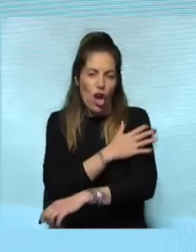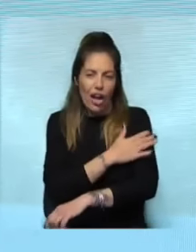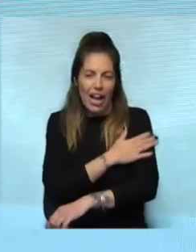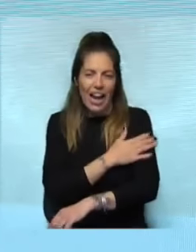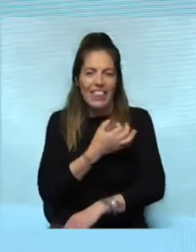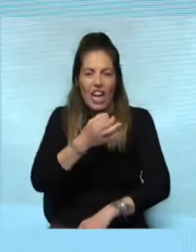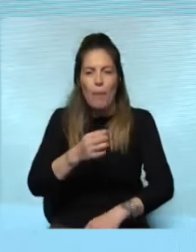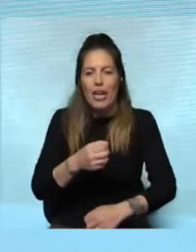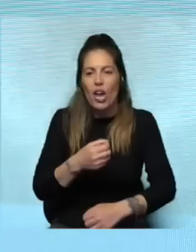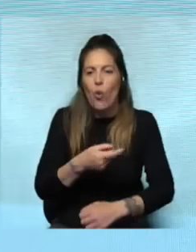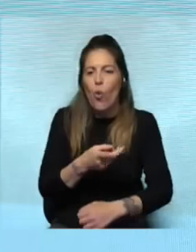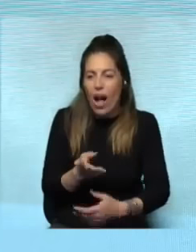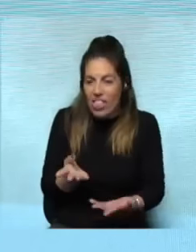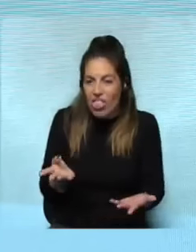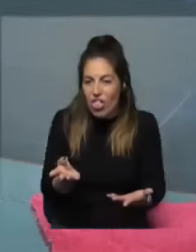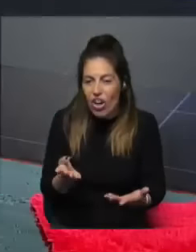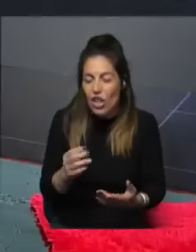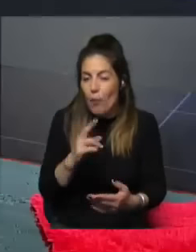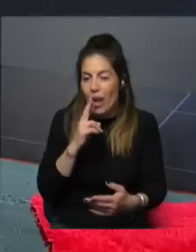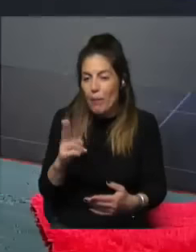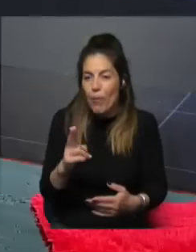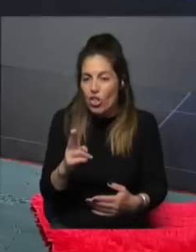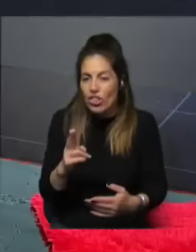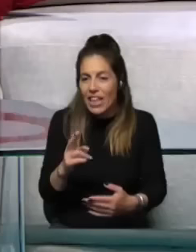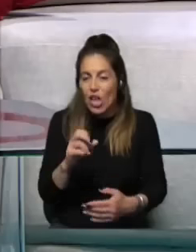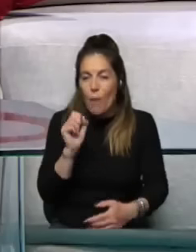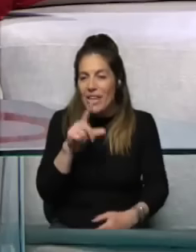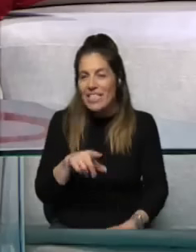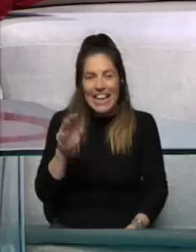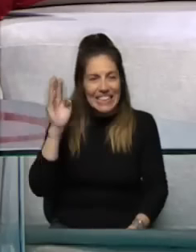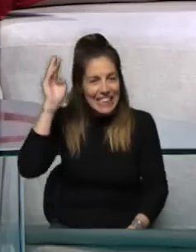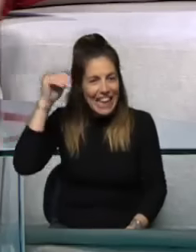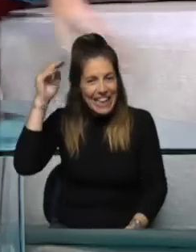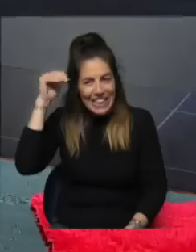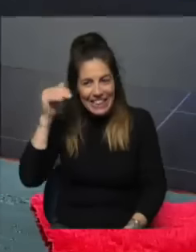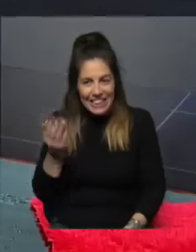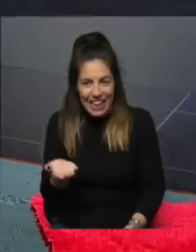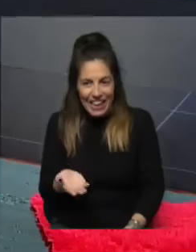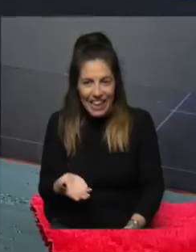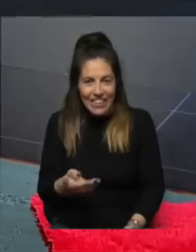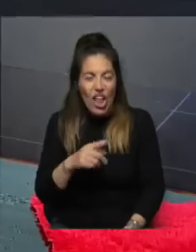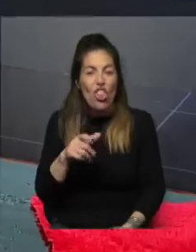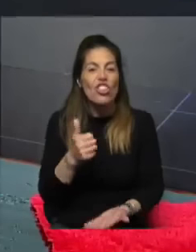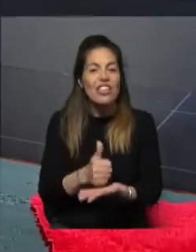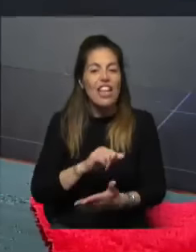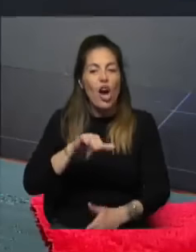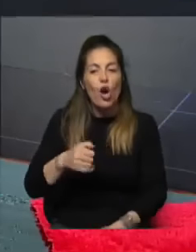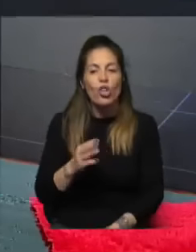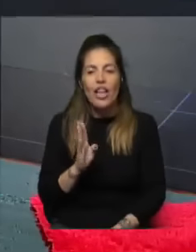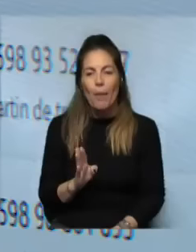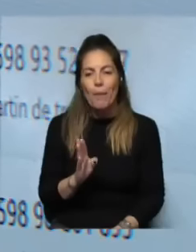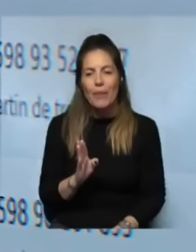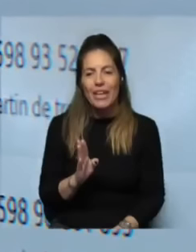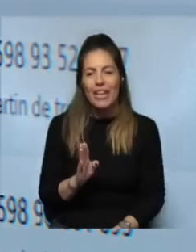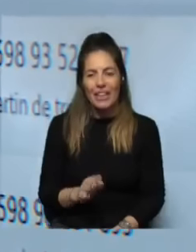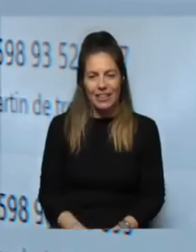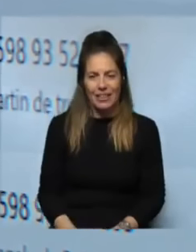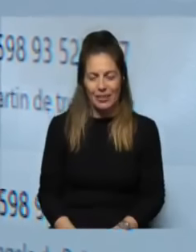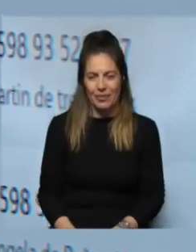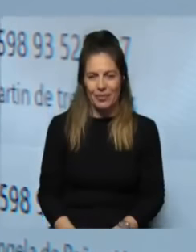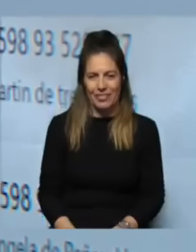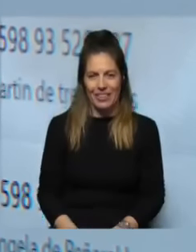ni me contesta los mensajes en Instagram. ¿Ah? Ay, abrazo, genios. ¿Dónde está JP? Martín de Tres Cruces.